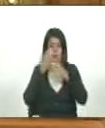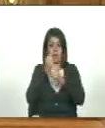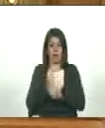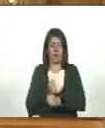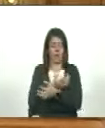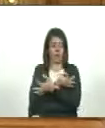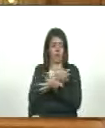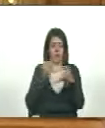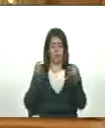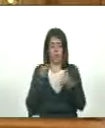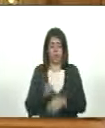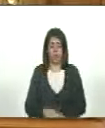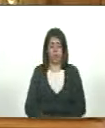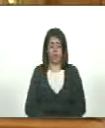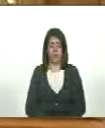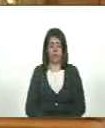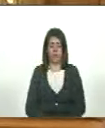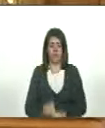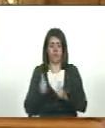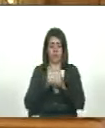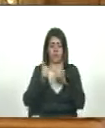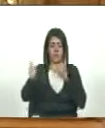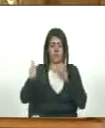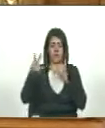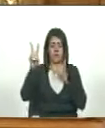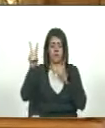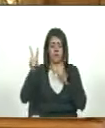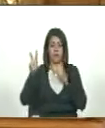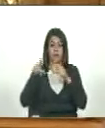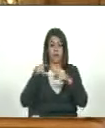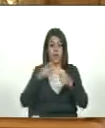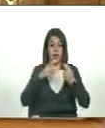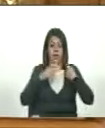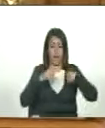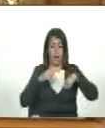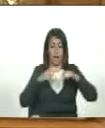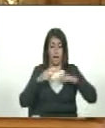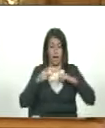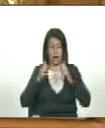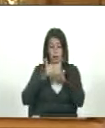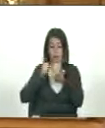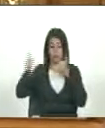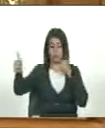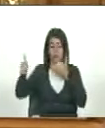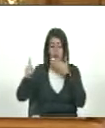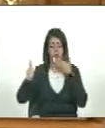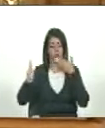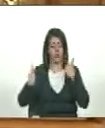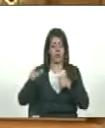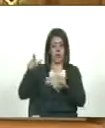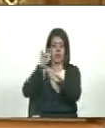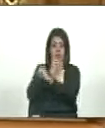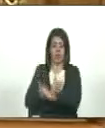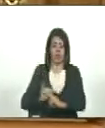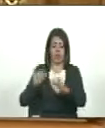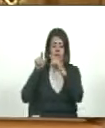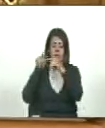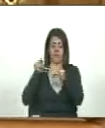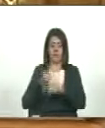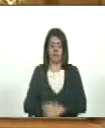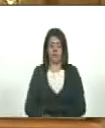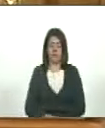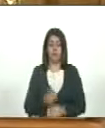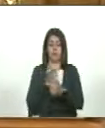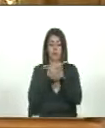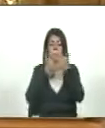más perfecto. Al separarse Venezuela de la nación española, ha recobrado su independencia y